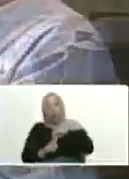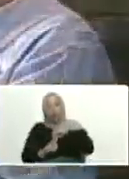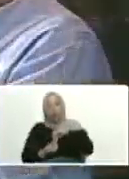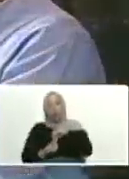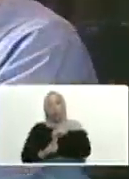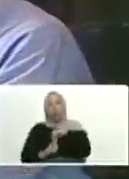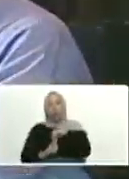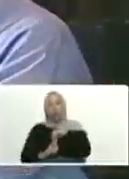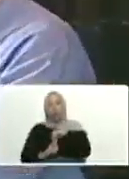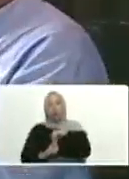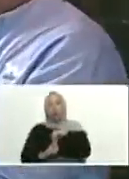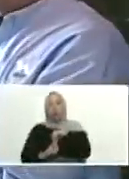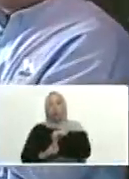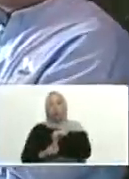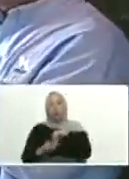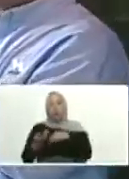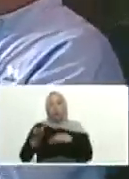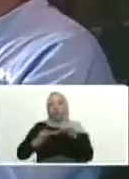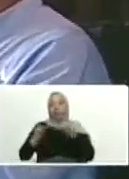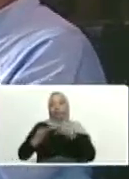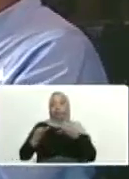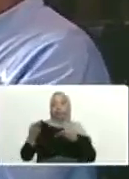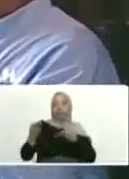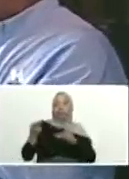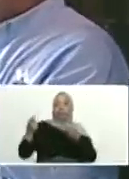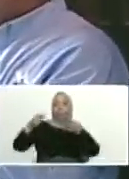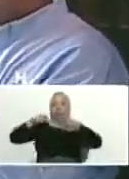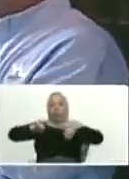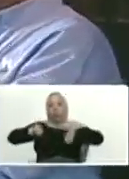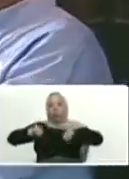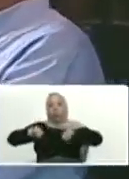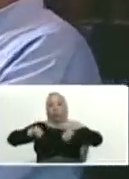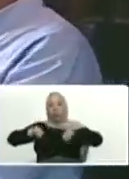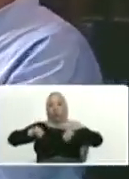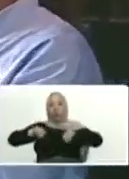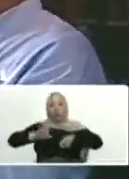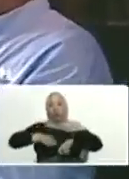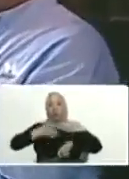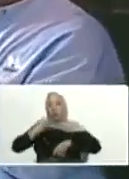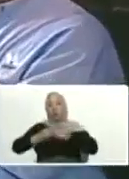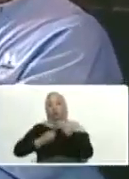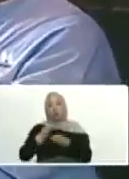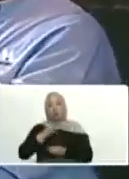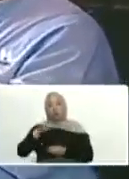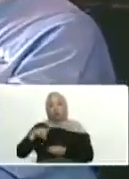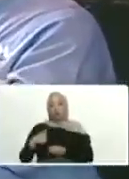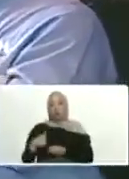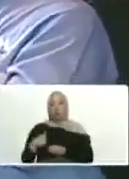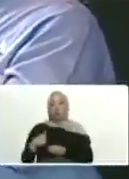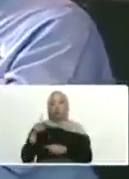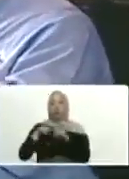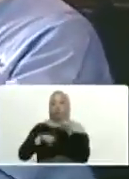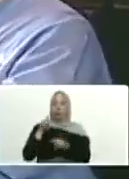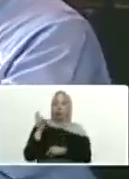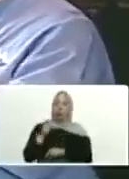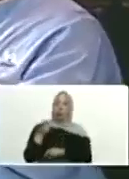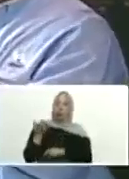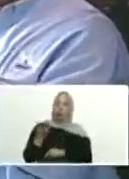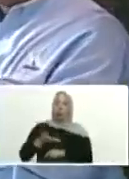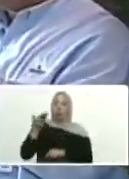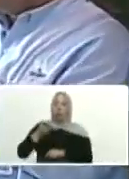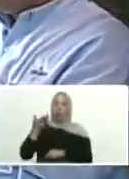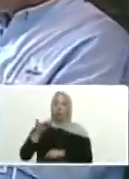la los bloqueos y las sanciones criminales nosotros no pudimos acceder a este a este a